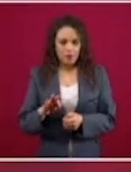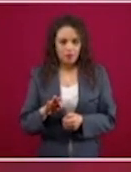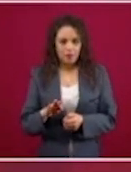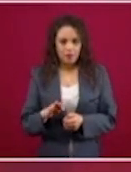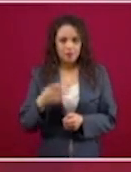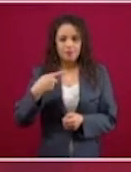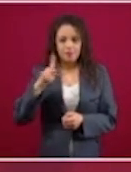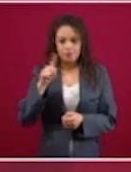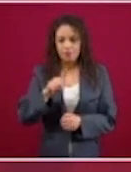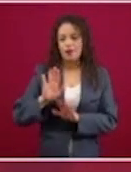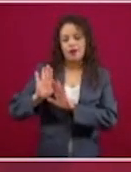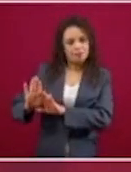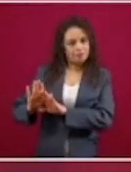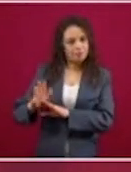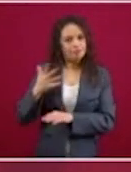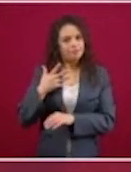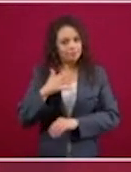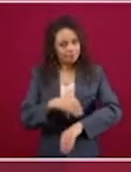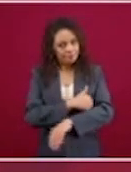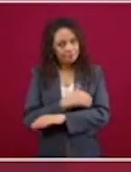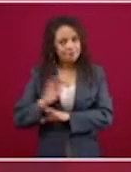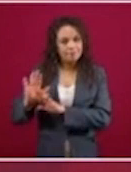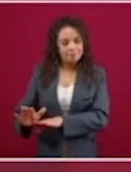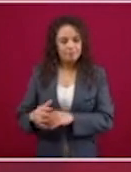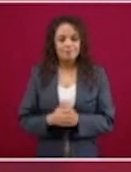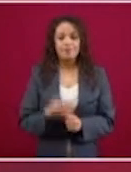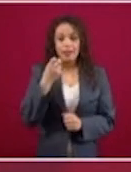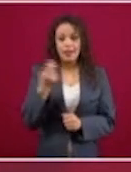Esas son las cuentas que queremos hacer bien,